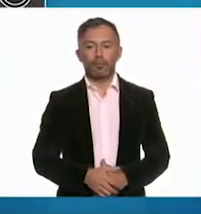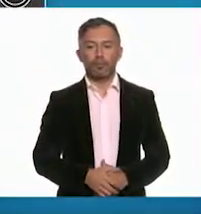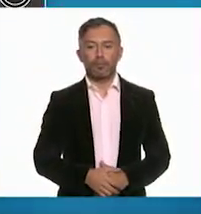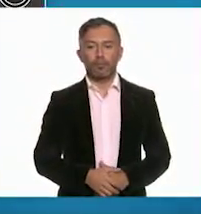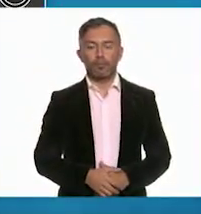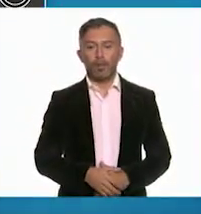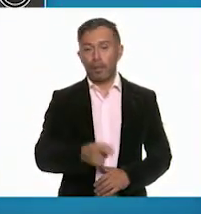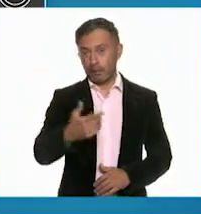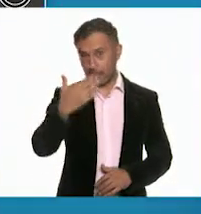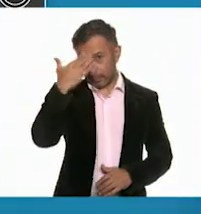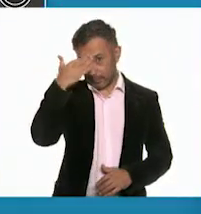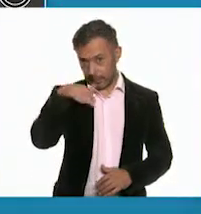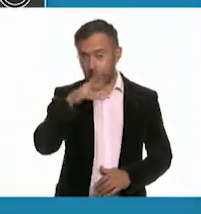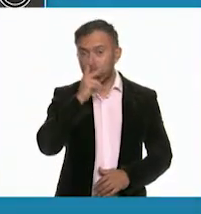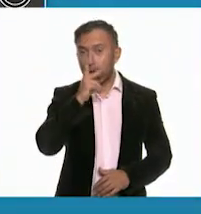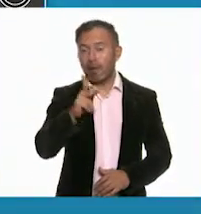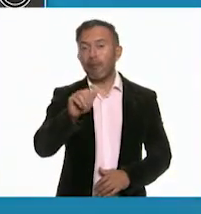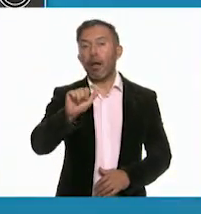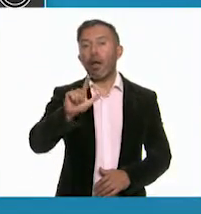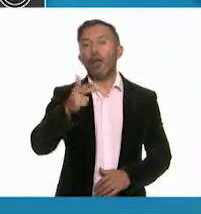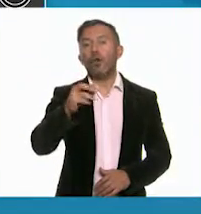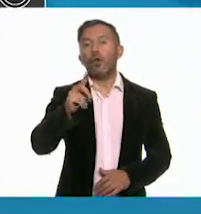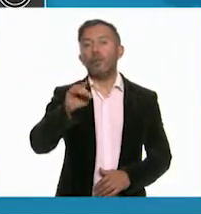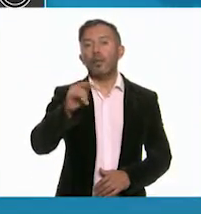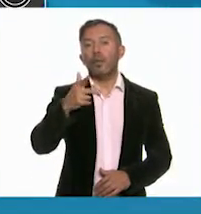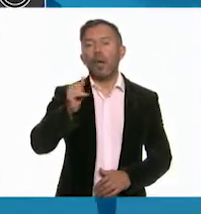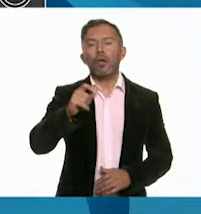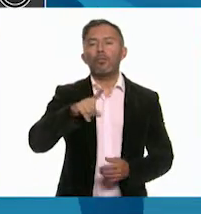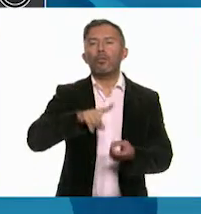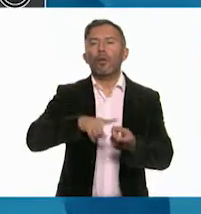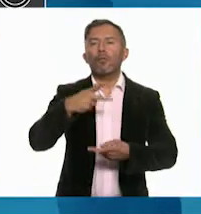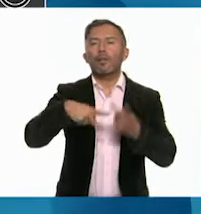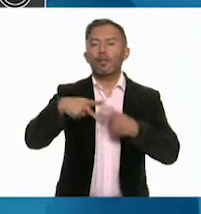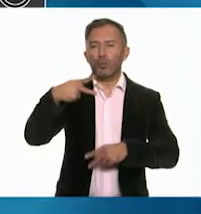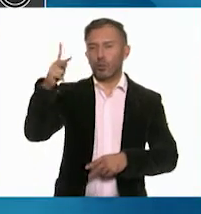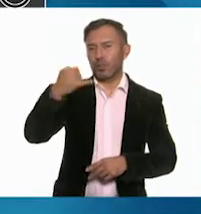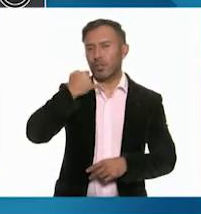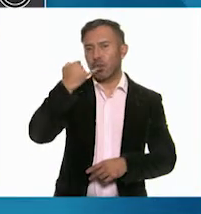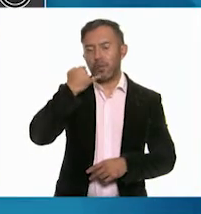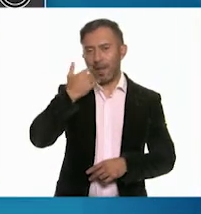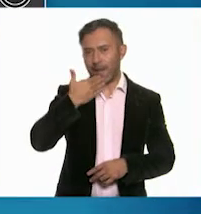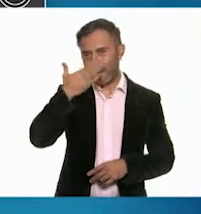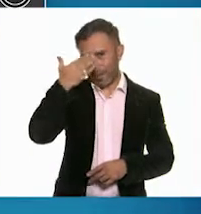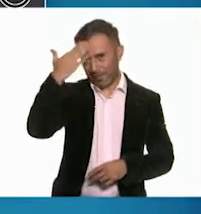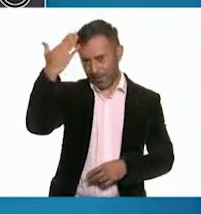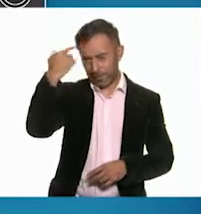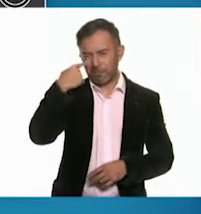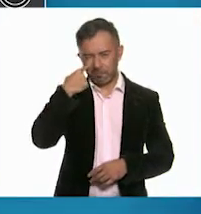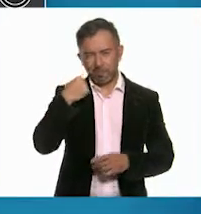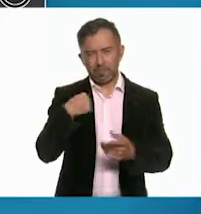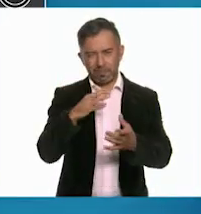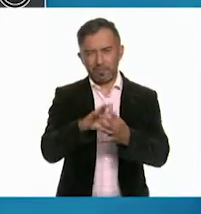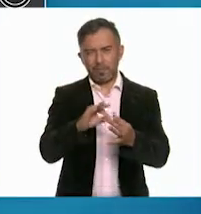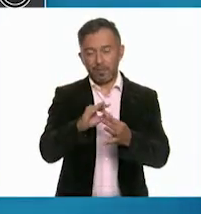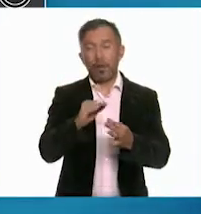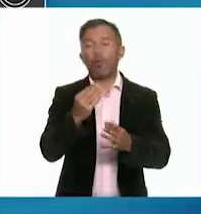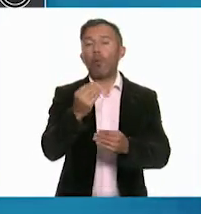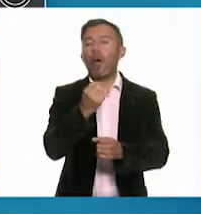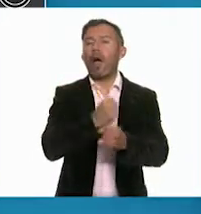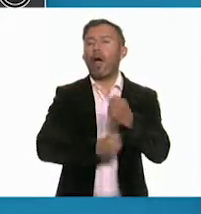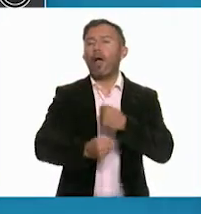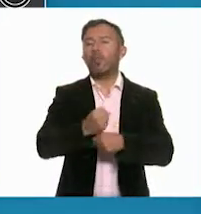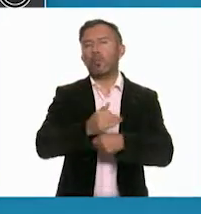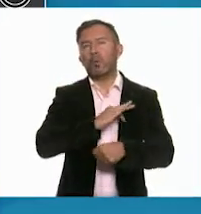¿Sabes que la palabra alhóndiga proviene del árabe? Bueno, pues, déjame contarte que hace mucho tiempo, más de